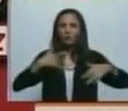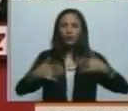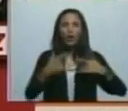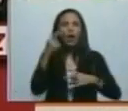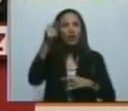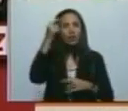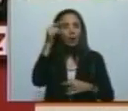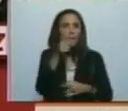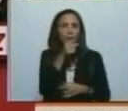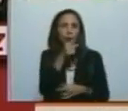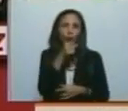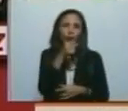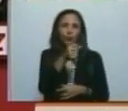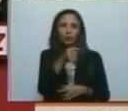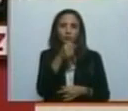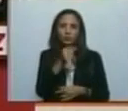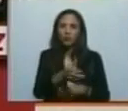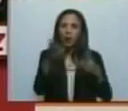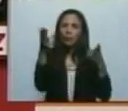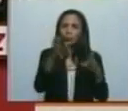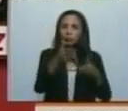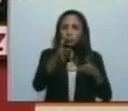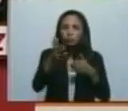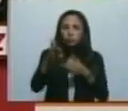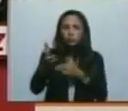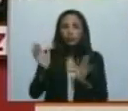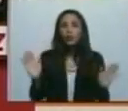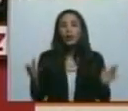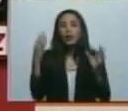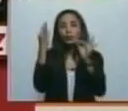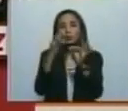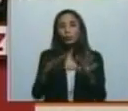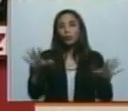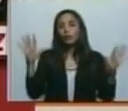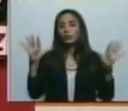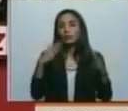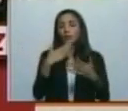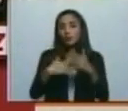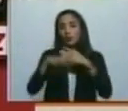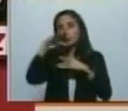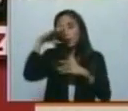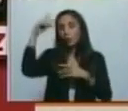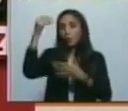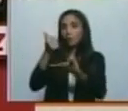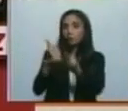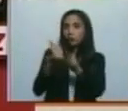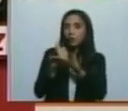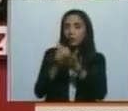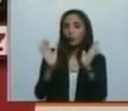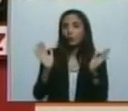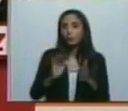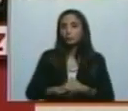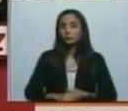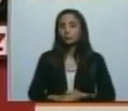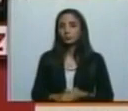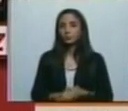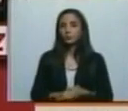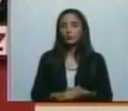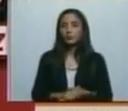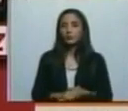Periodista. Dispararon. Gracias a Dios, y que yo de verdad, así le duela a la jerarquía